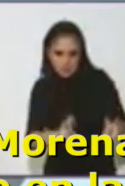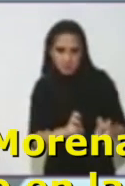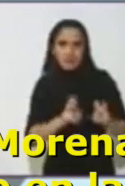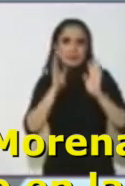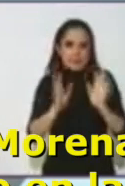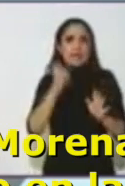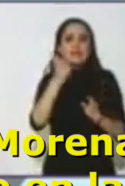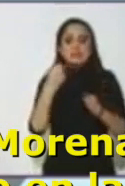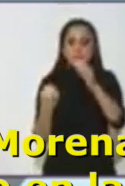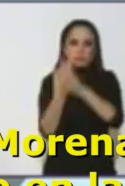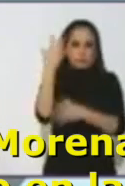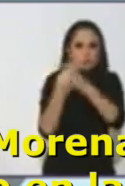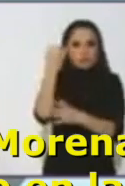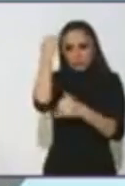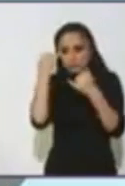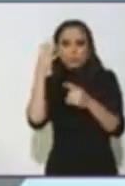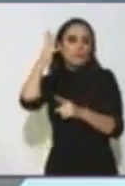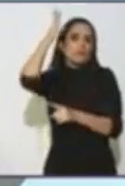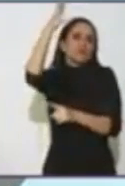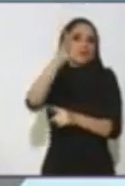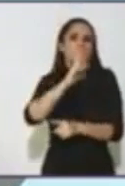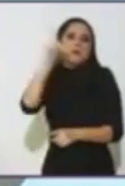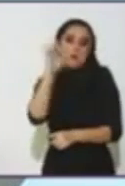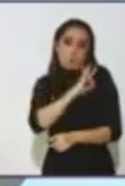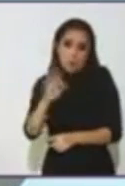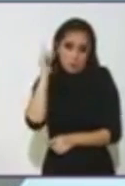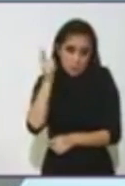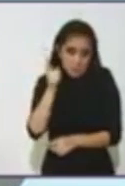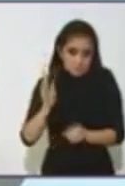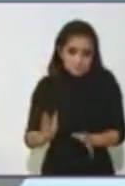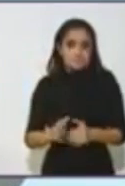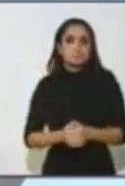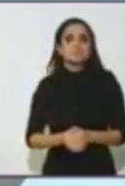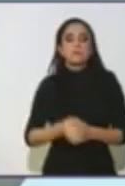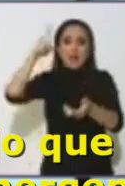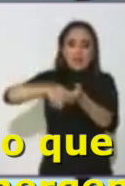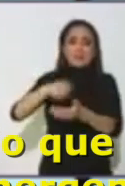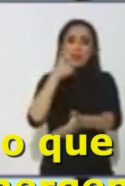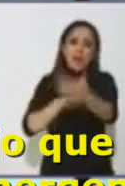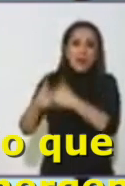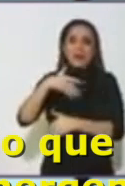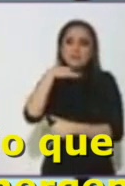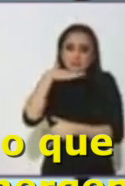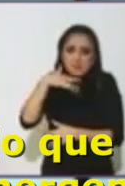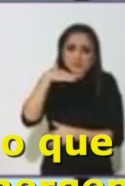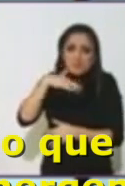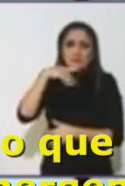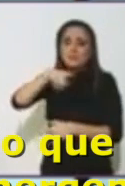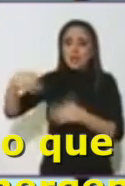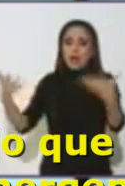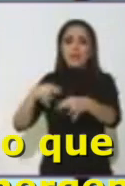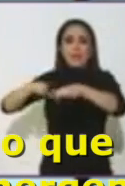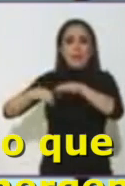va muy bien tanto en la capital mexicana como en la contienda por la presidencia con andrés manuel lópez obrador en